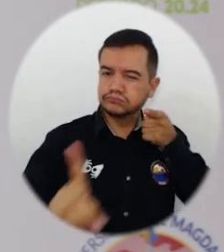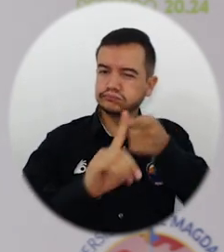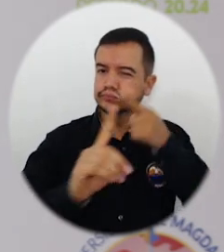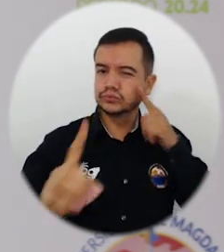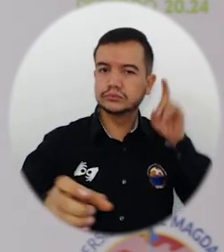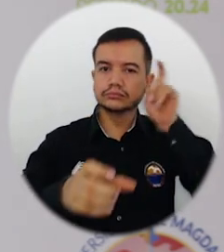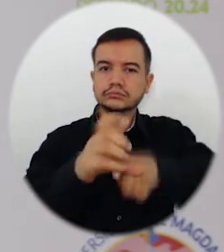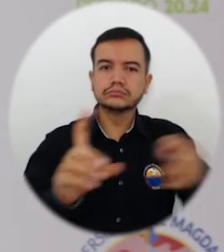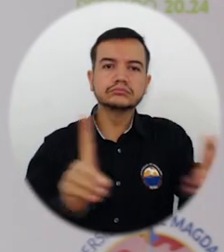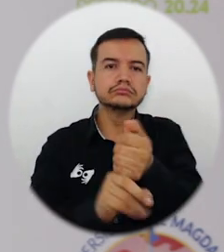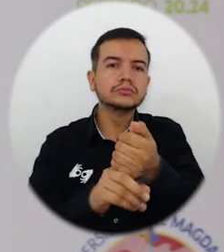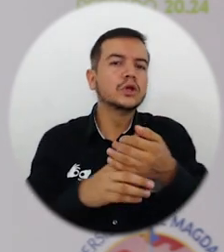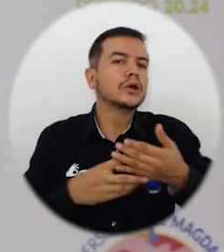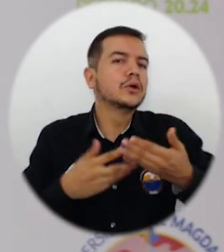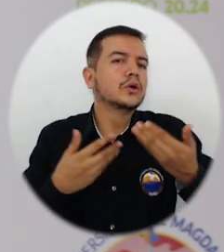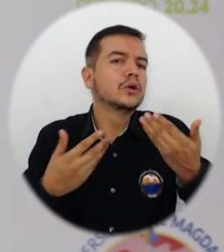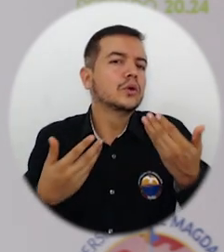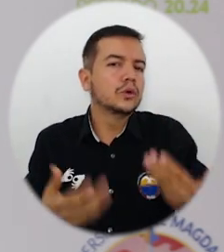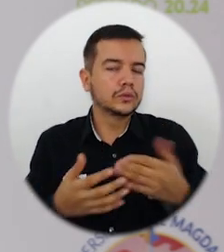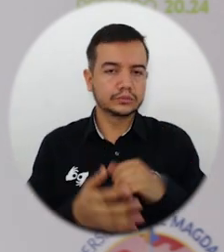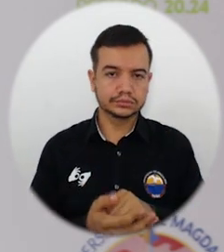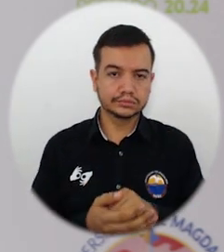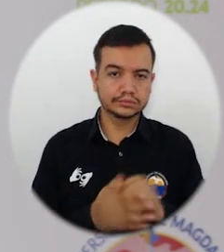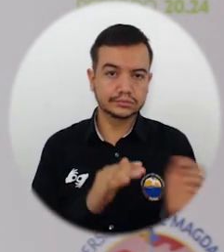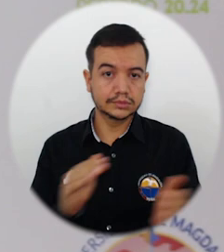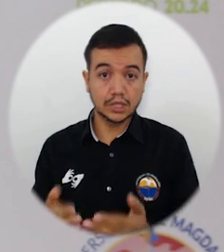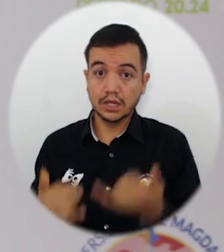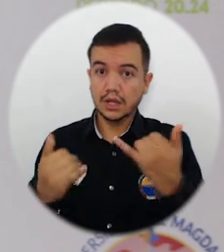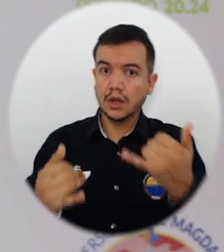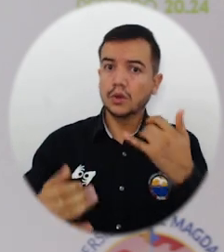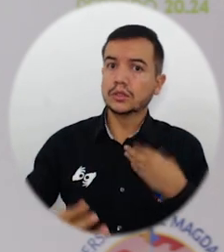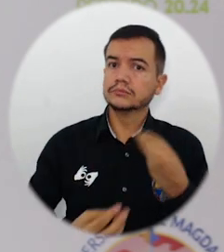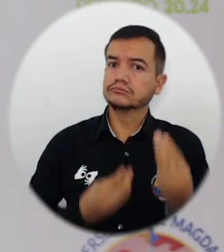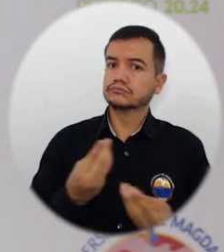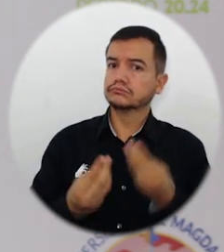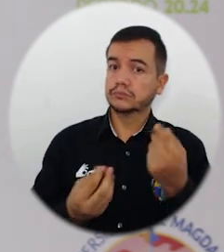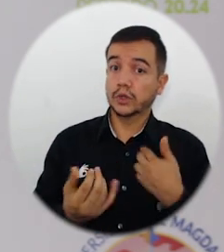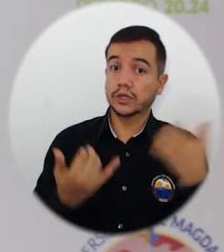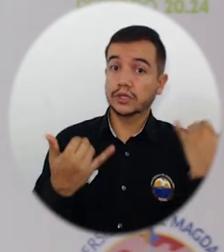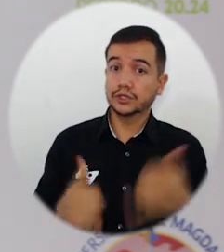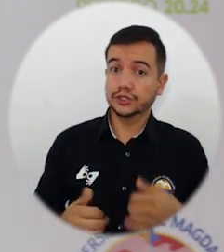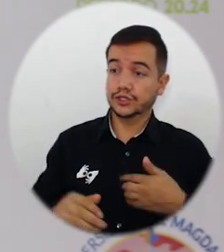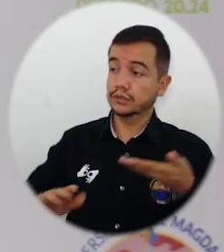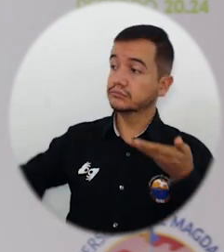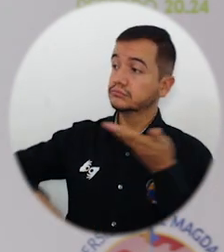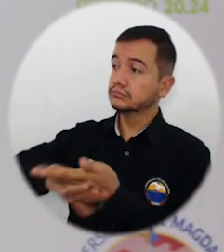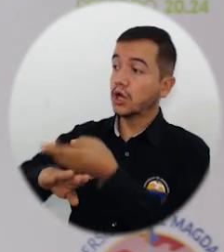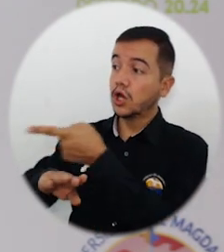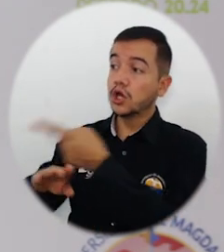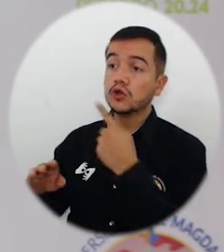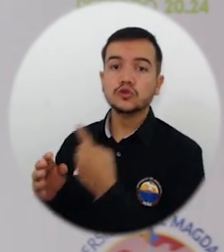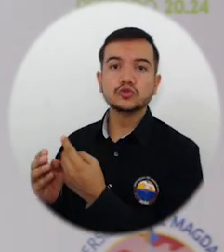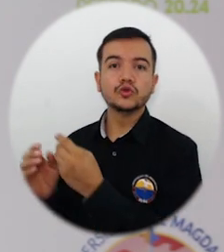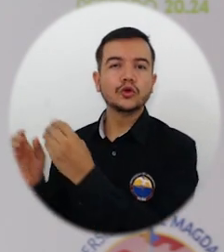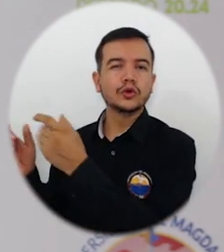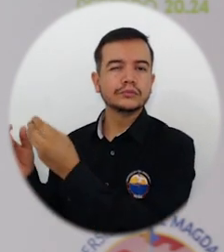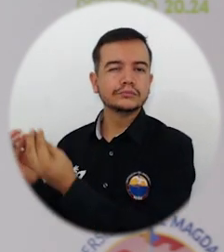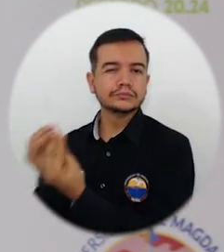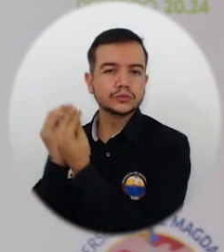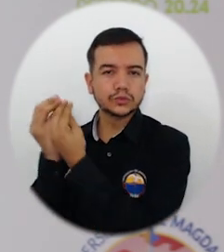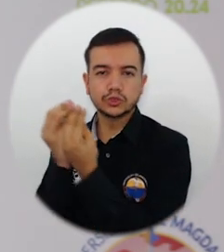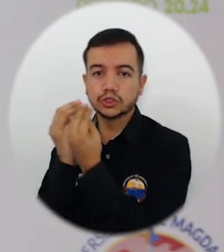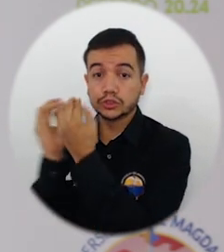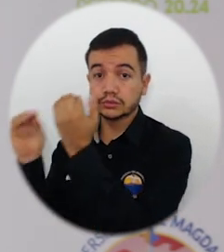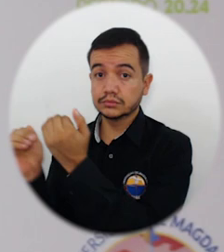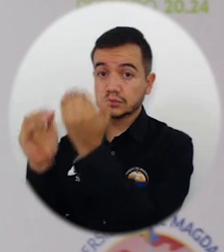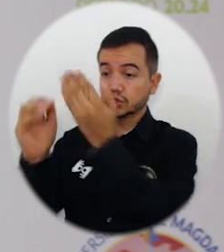el marco de nuestro compromiso con ese propósito, llevamos ante el Consejo Superior 3 acuerdos,